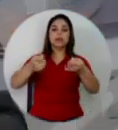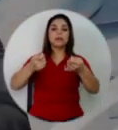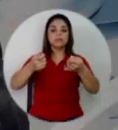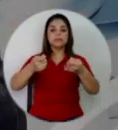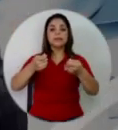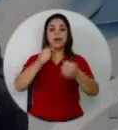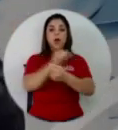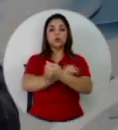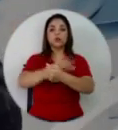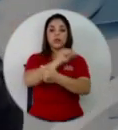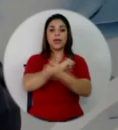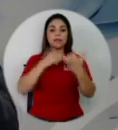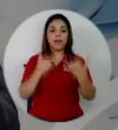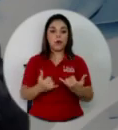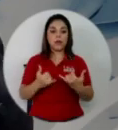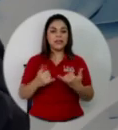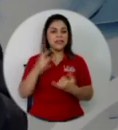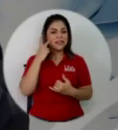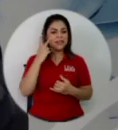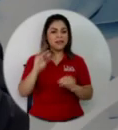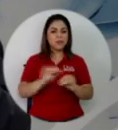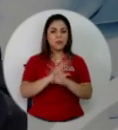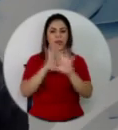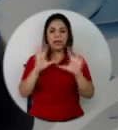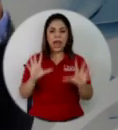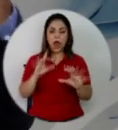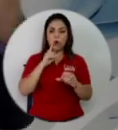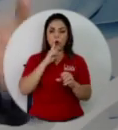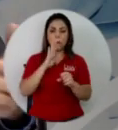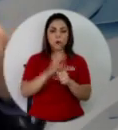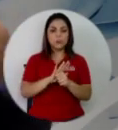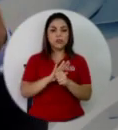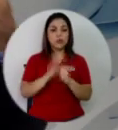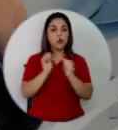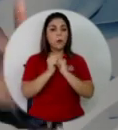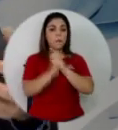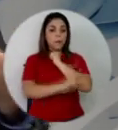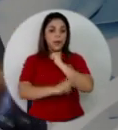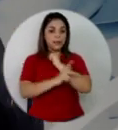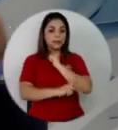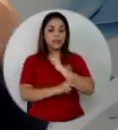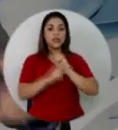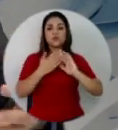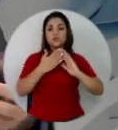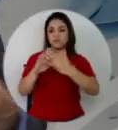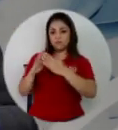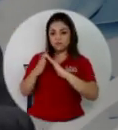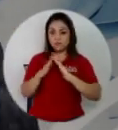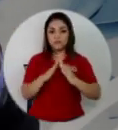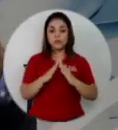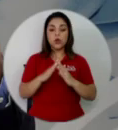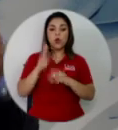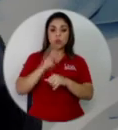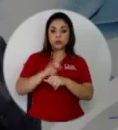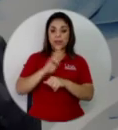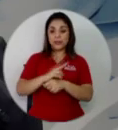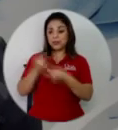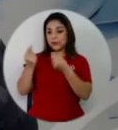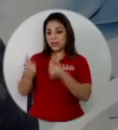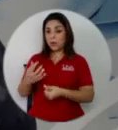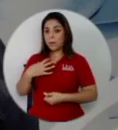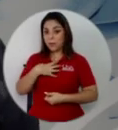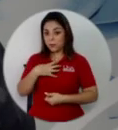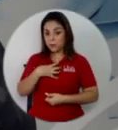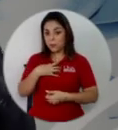autoridades ahora, y que es un reflejo clarísimo de compromiso de las universidades con el país, con las comunidades, con la ciudadanía, usando esos